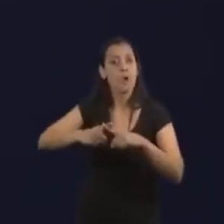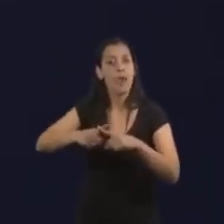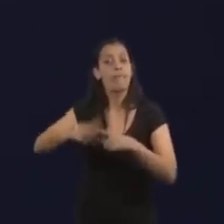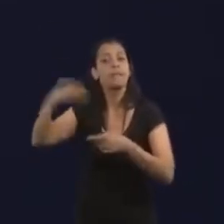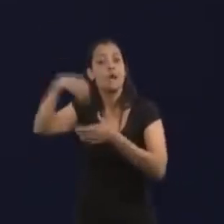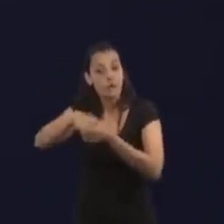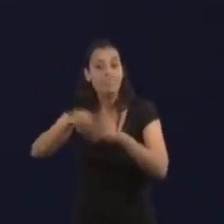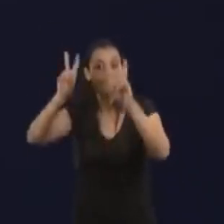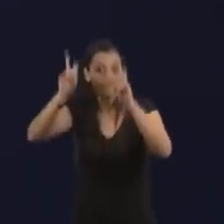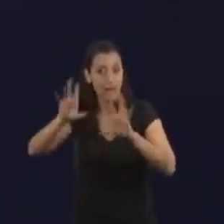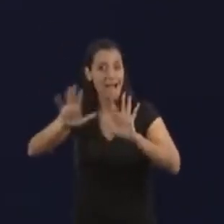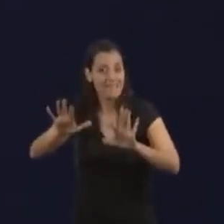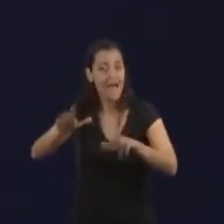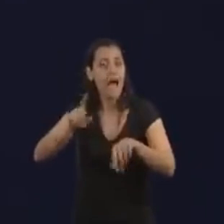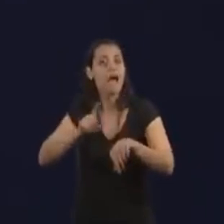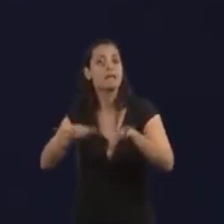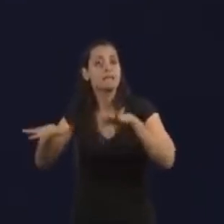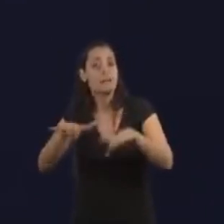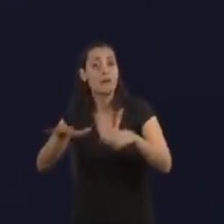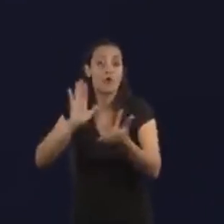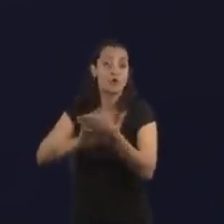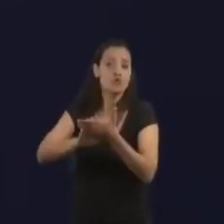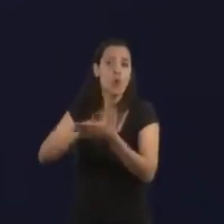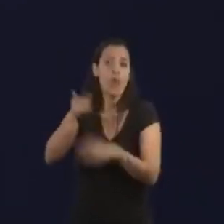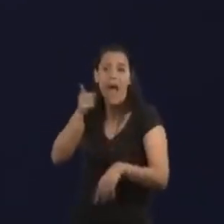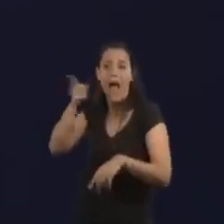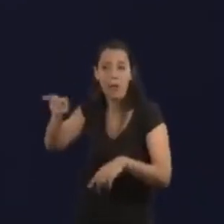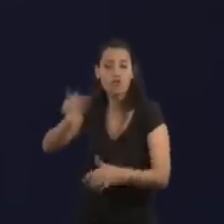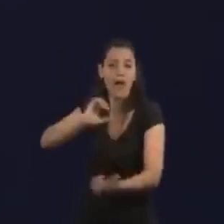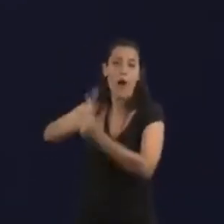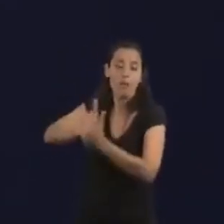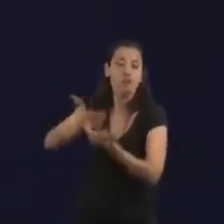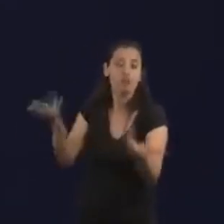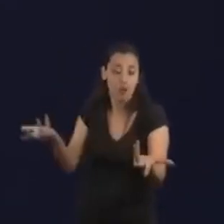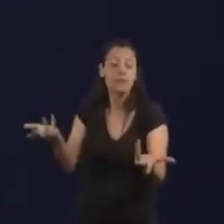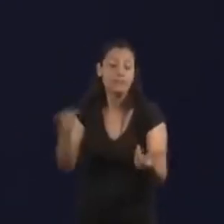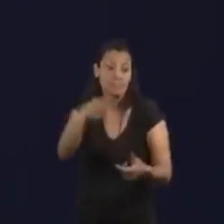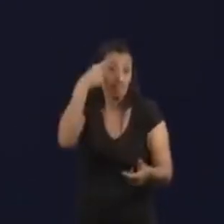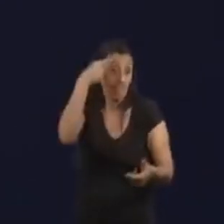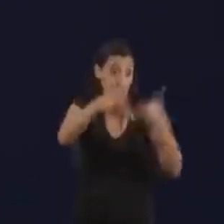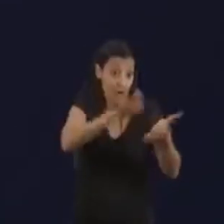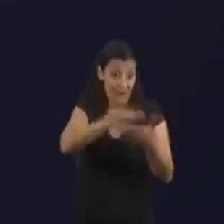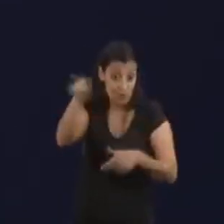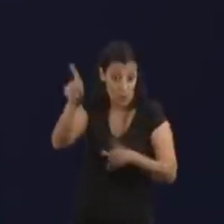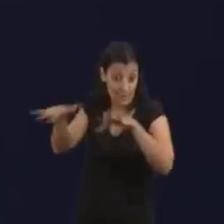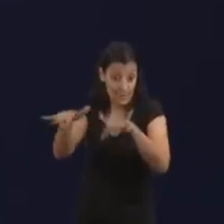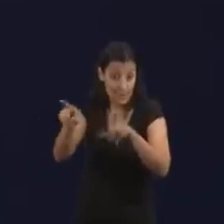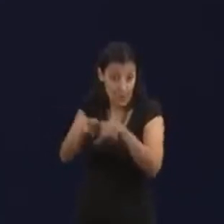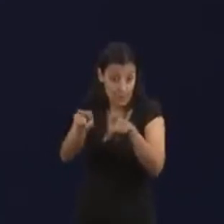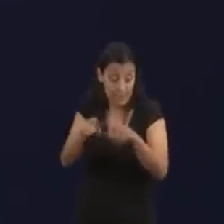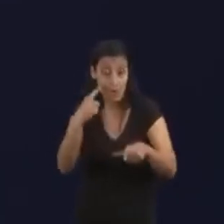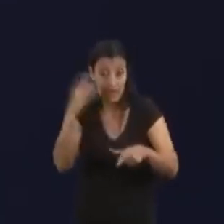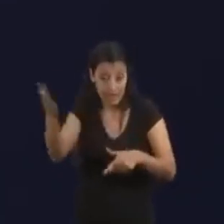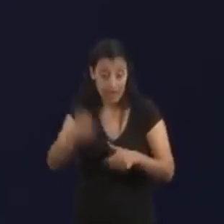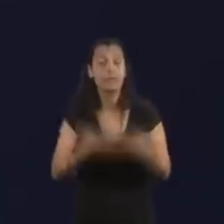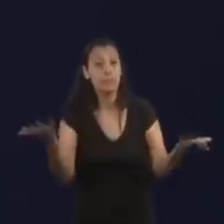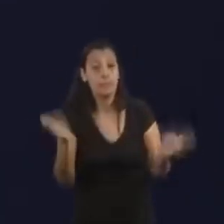el en el tema de de El abuso sexual entiendo que fue por eso lo que por eso lo que te referís bueno a ver cada